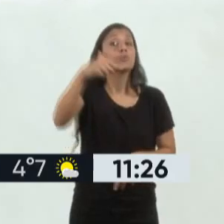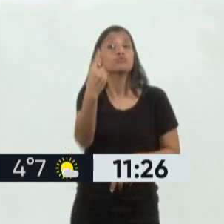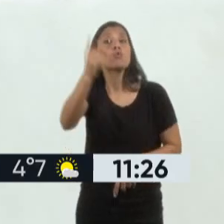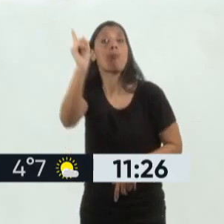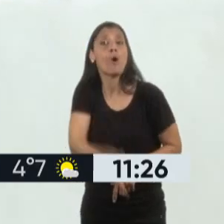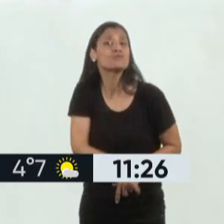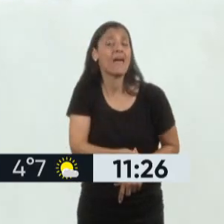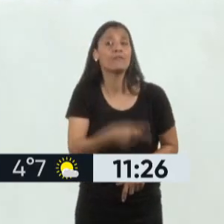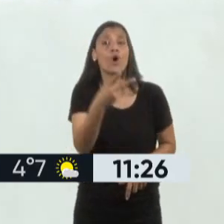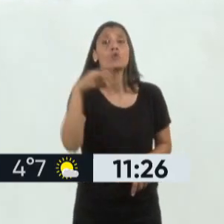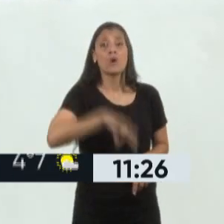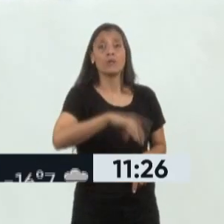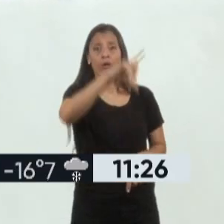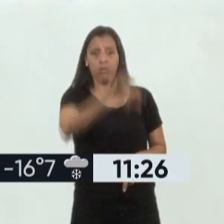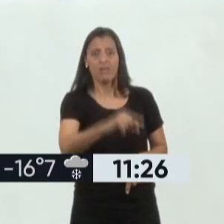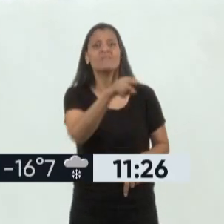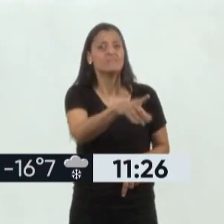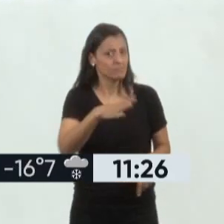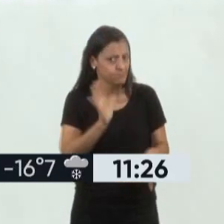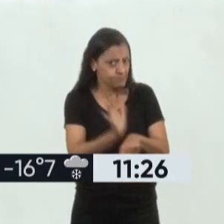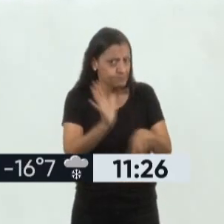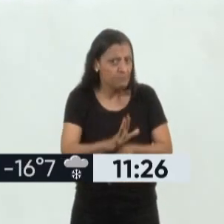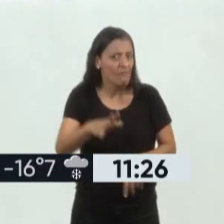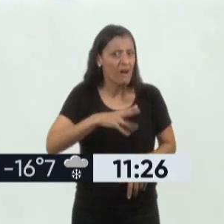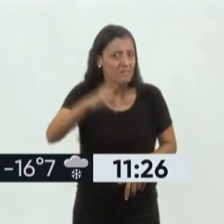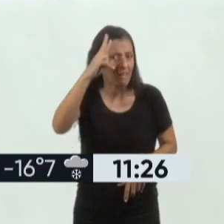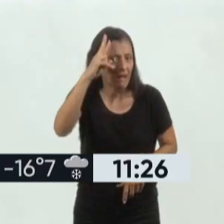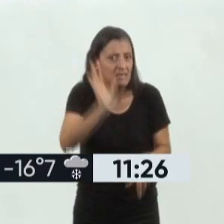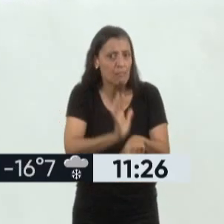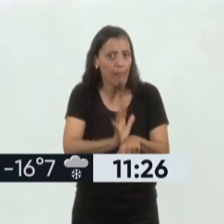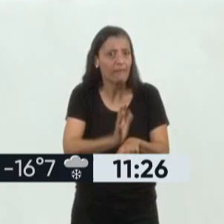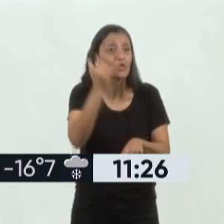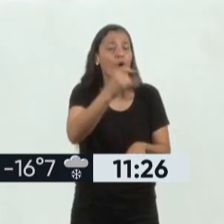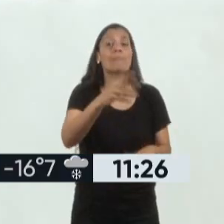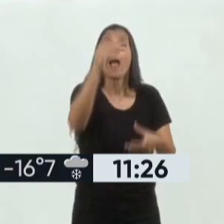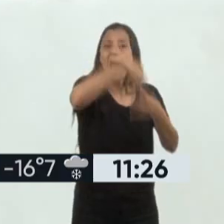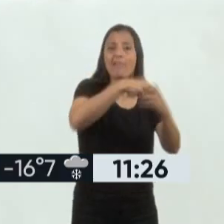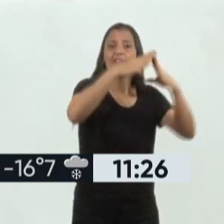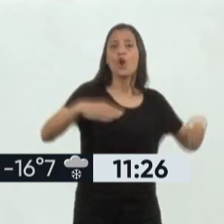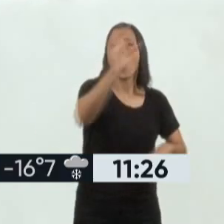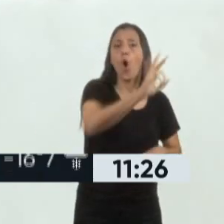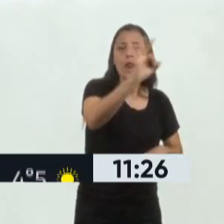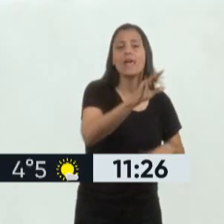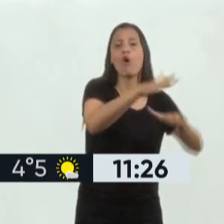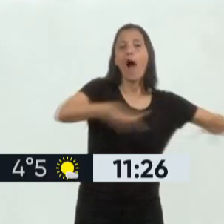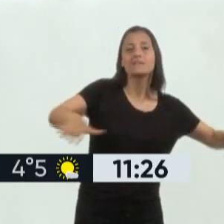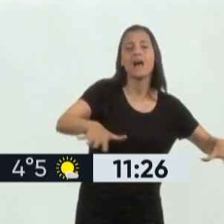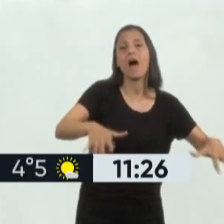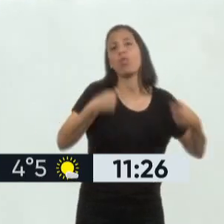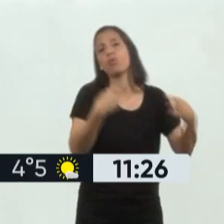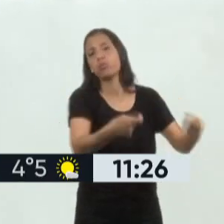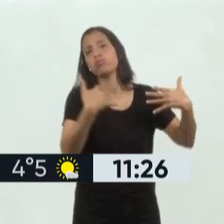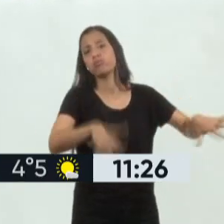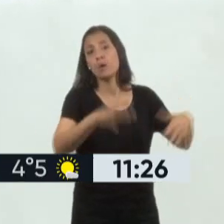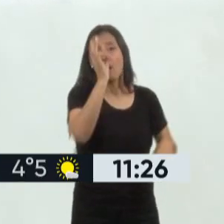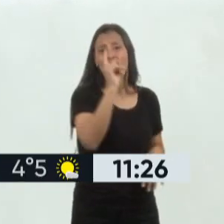en ese sentido, si no es una falta de respeto realizar un asado con el costo de 20.000 pesos, que prácticamente es el